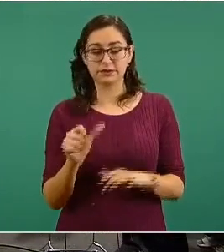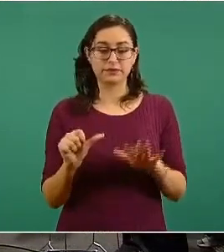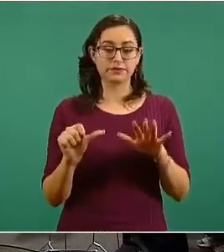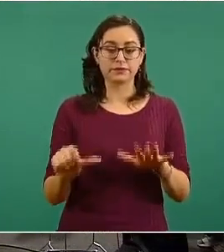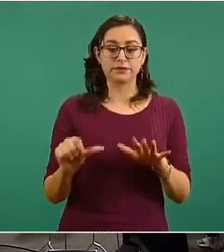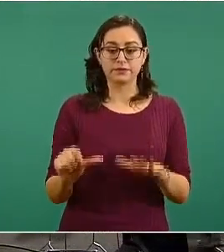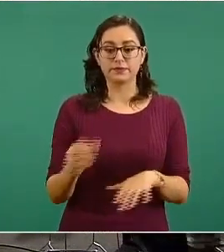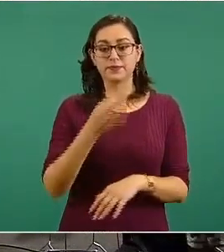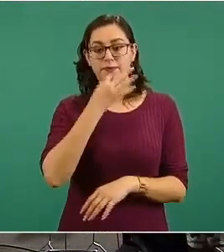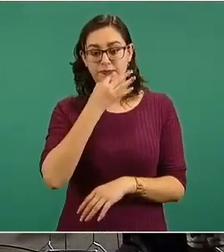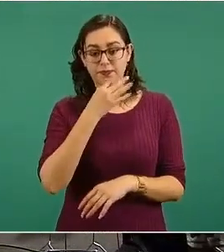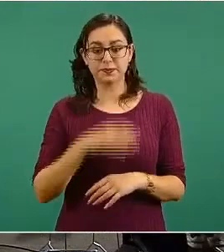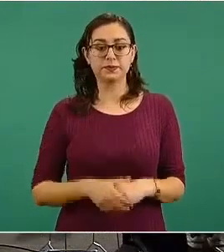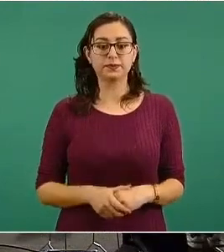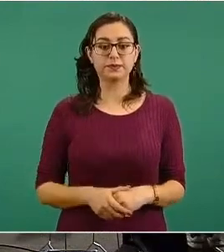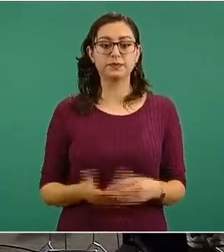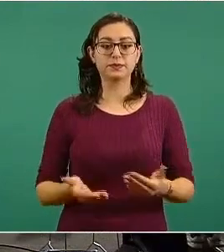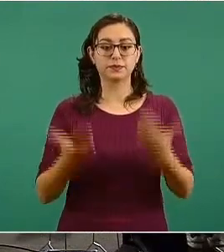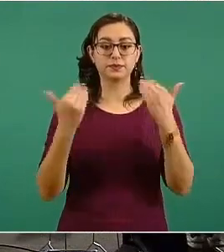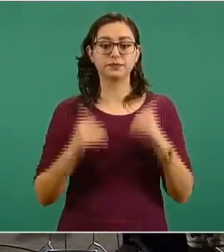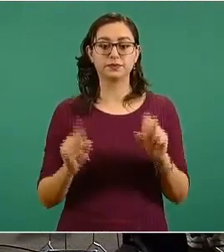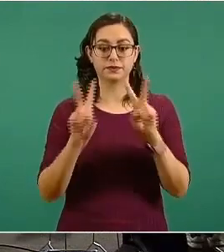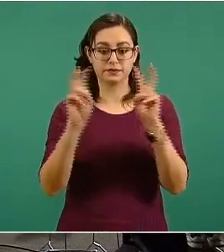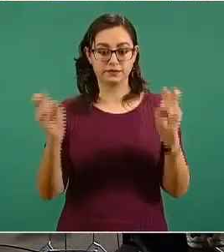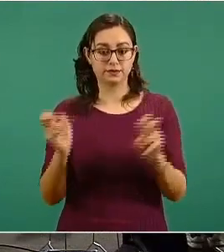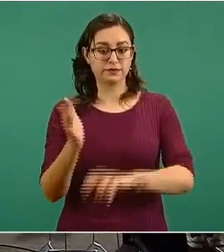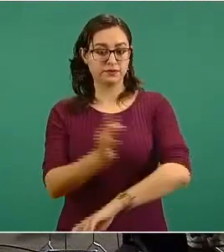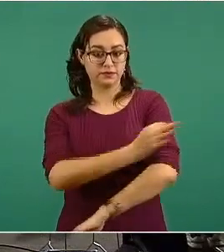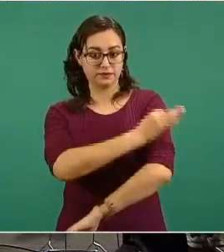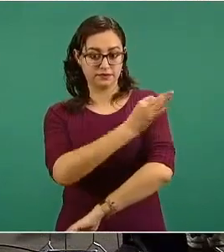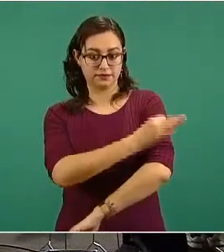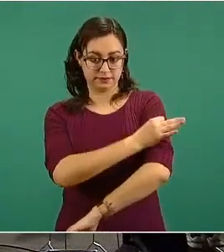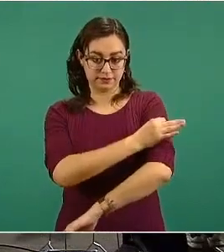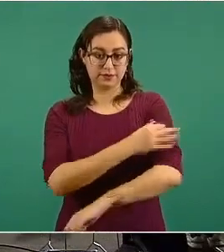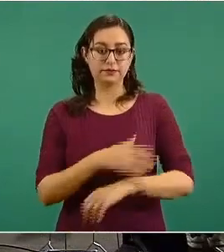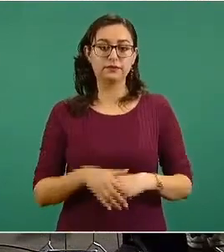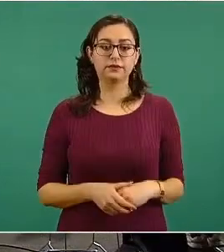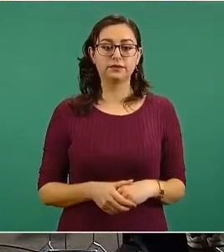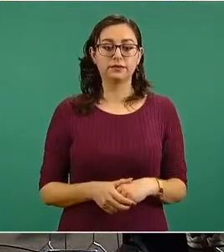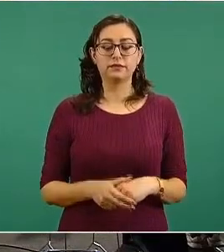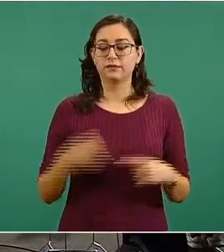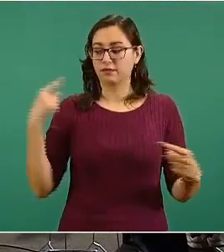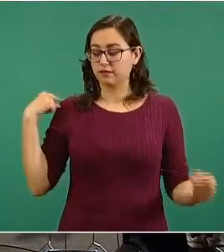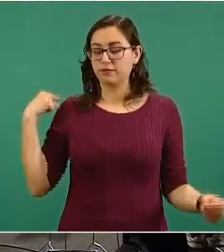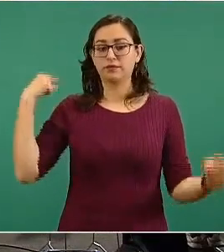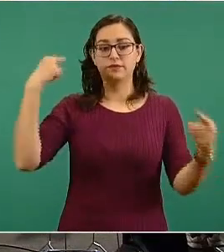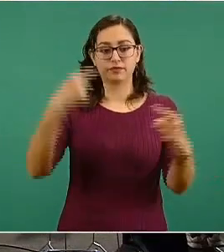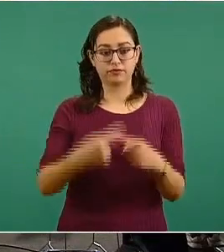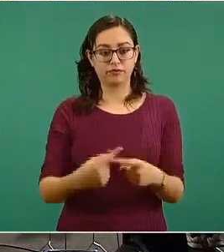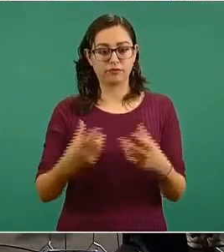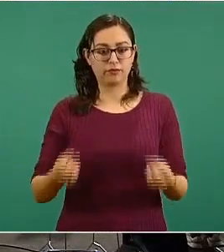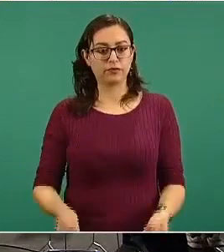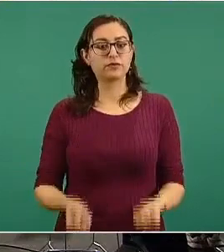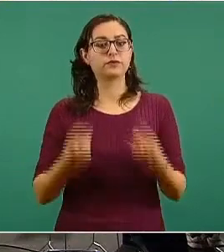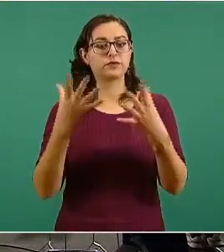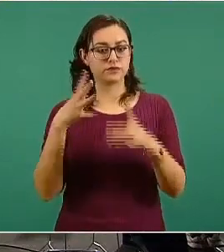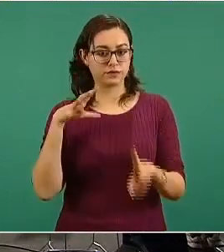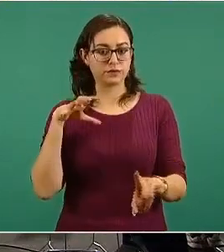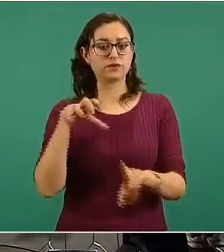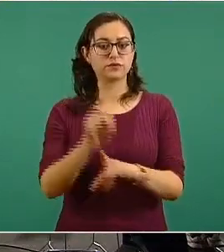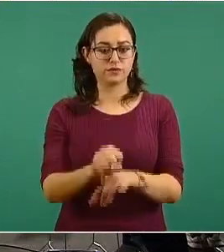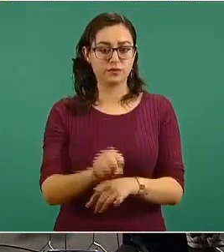19:16. Vámonos a la vacunación. Vamos a comentar lo que se ha logrado hasta el momento y lo que se